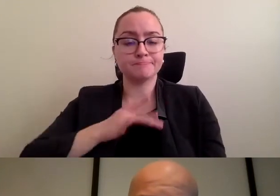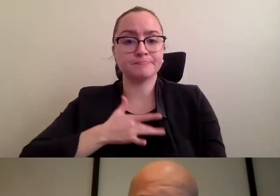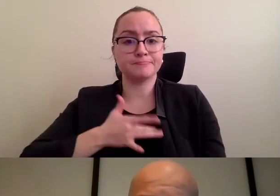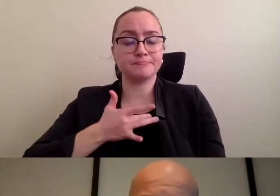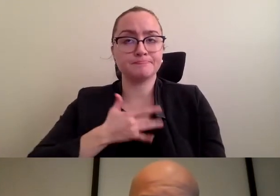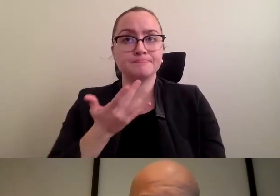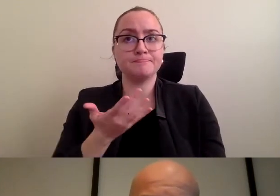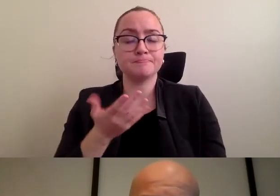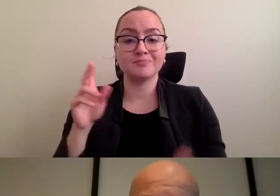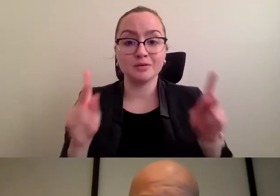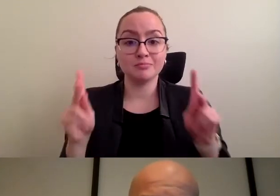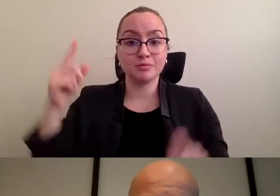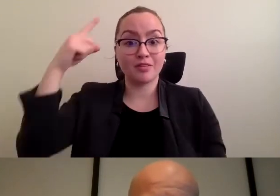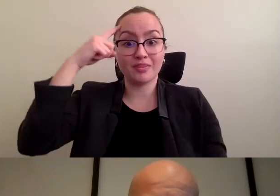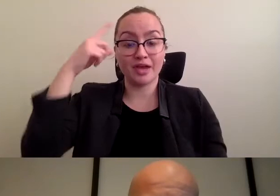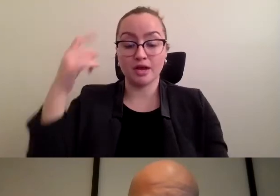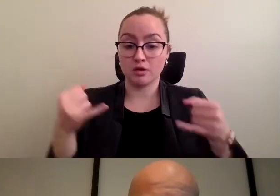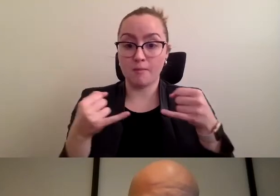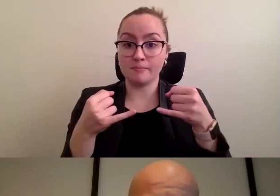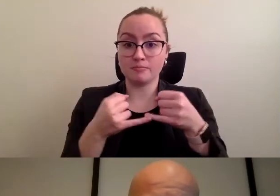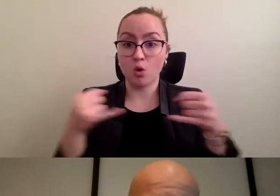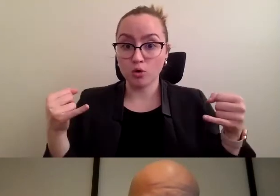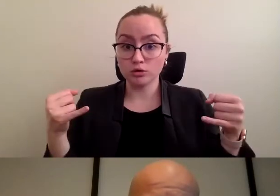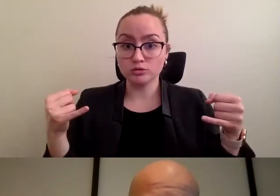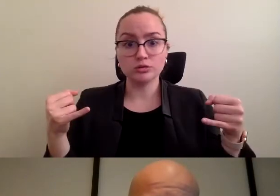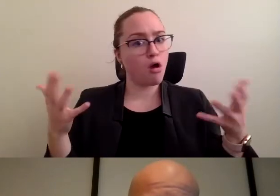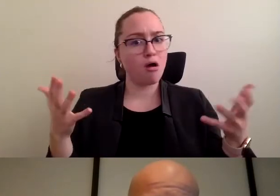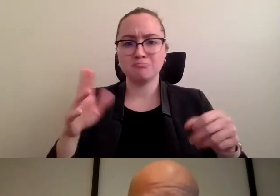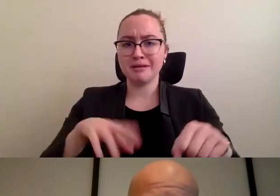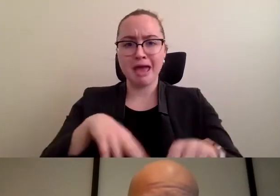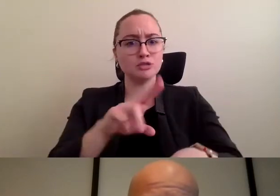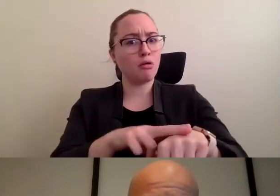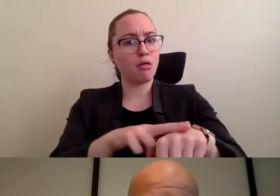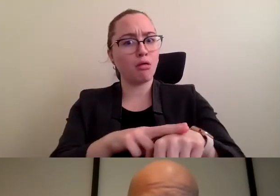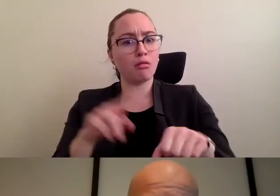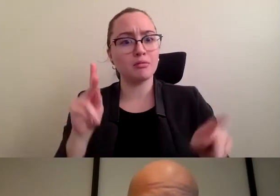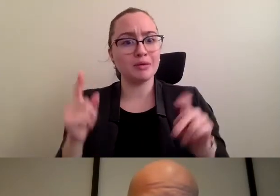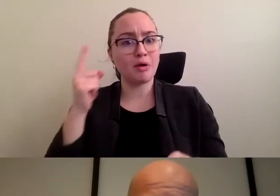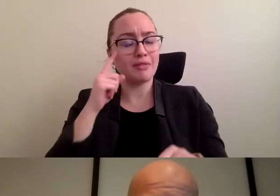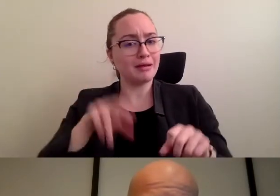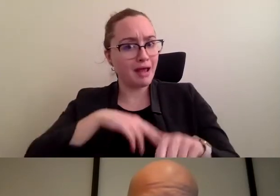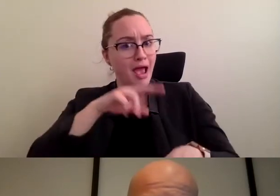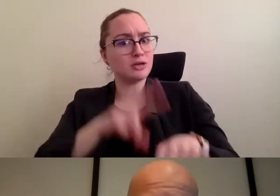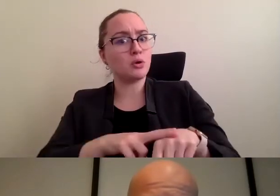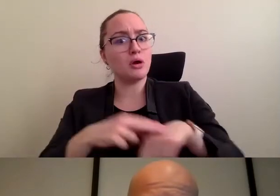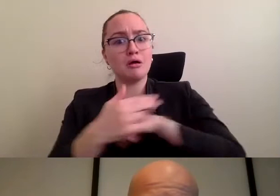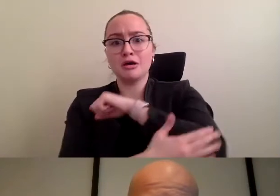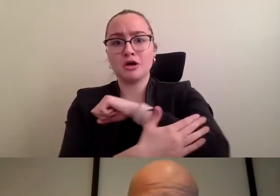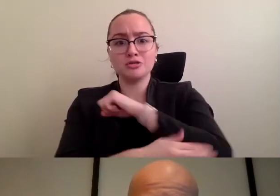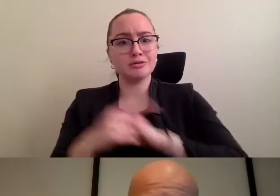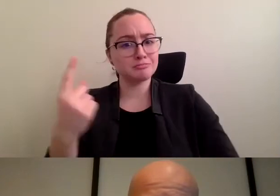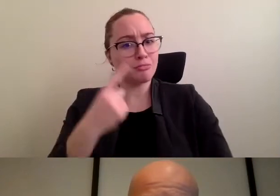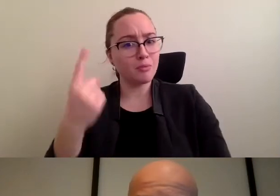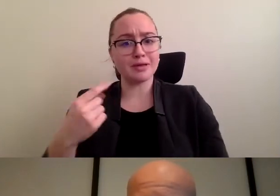siempre me ha frustrado es que para mucha gente ellos piensan que fronteras son cosas que son naturales, que es algo que